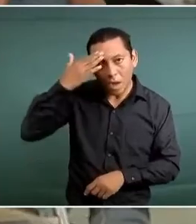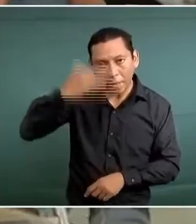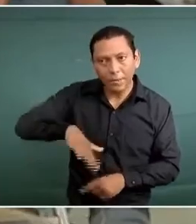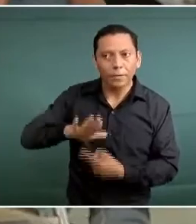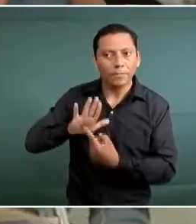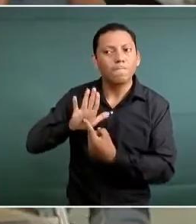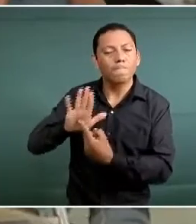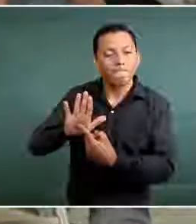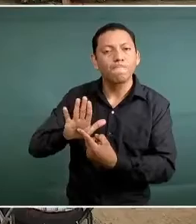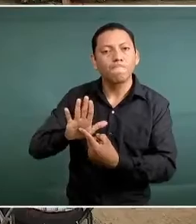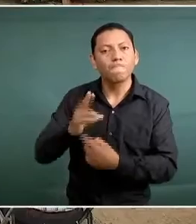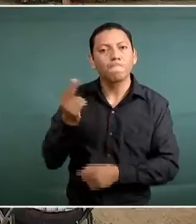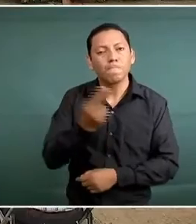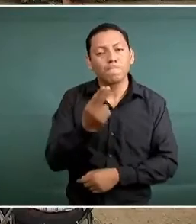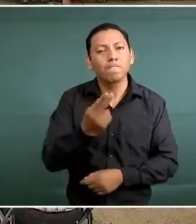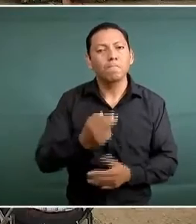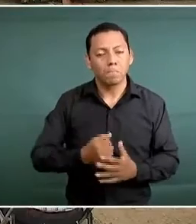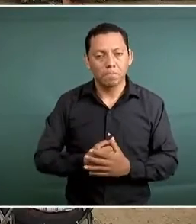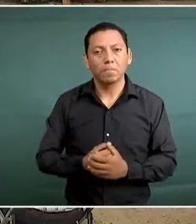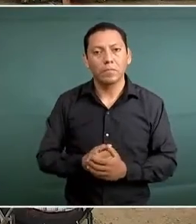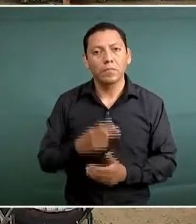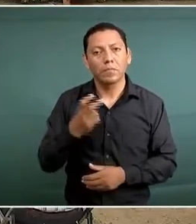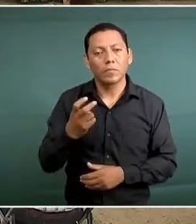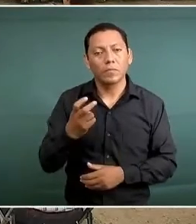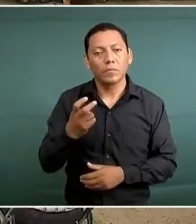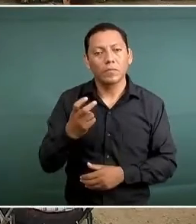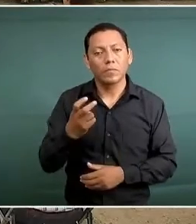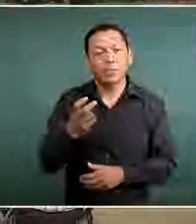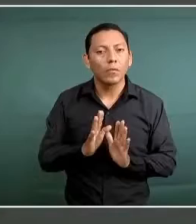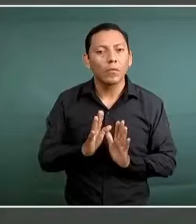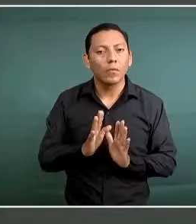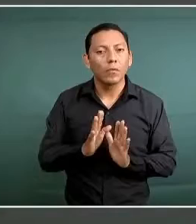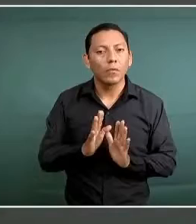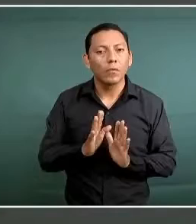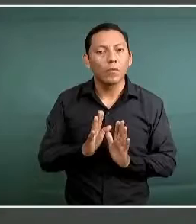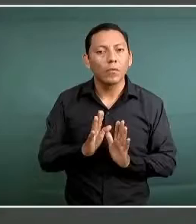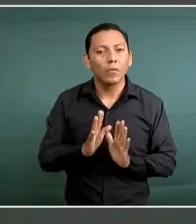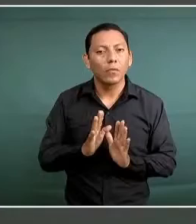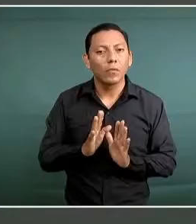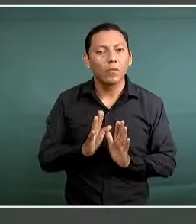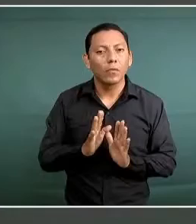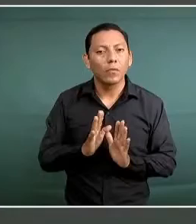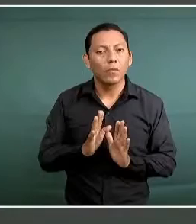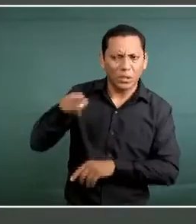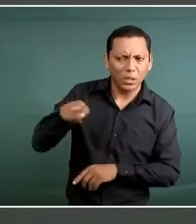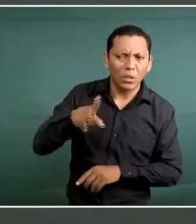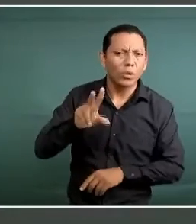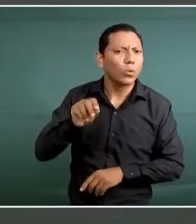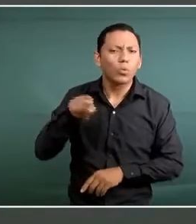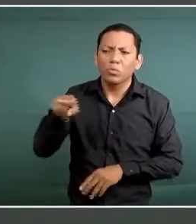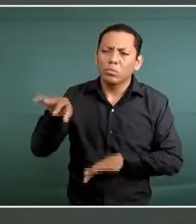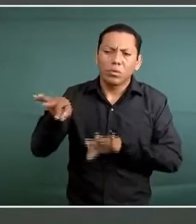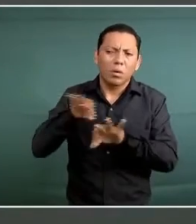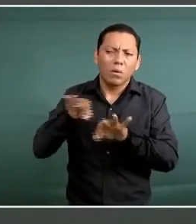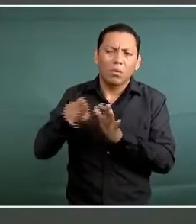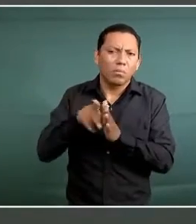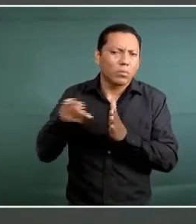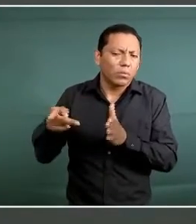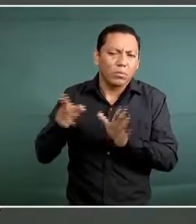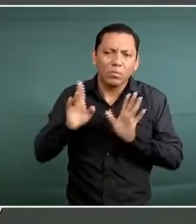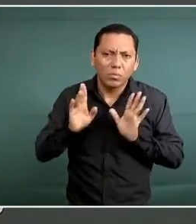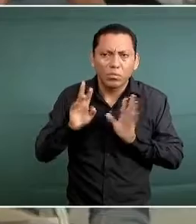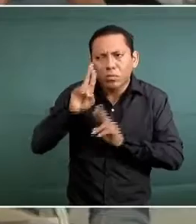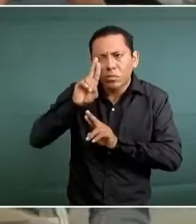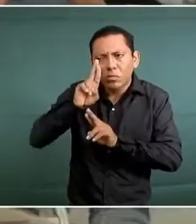y no es contra ti tú eres un periodista que mereces todo